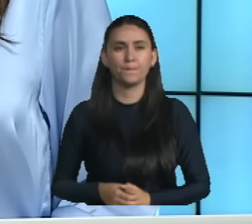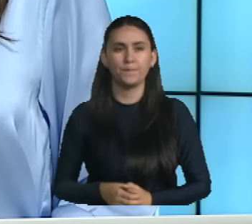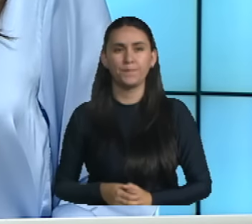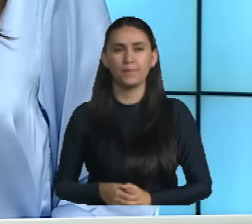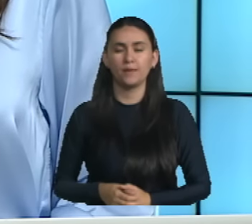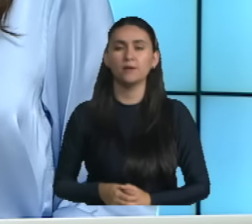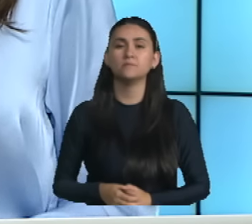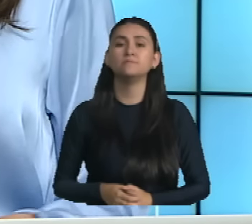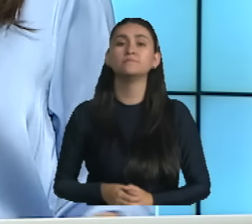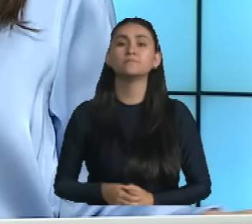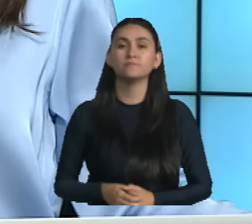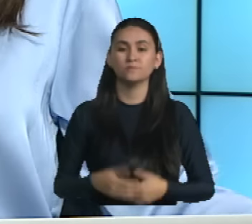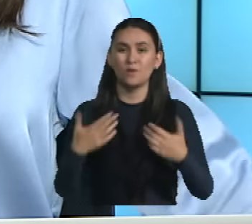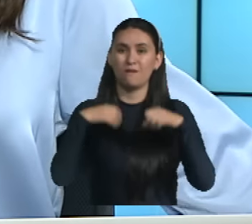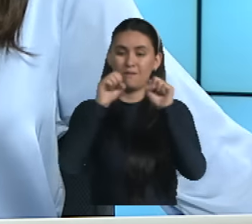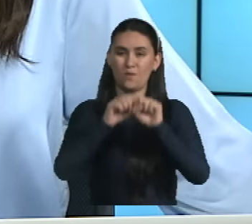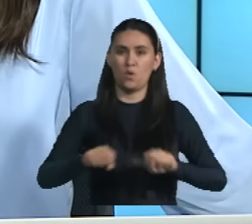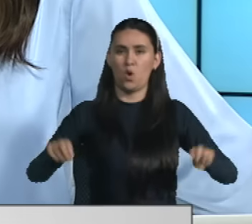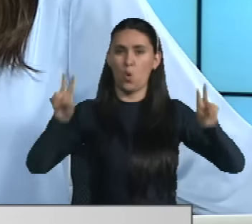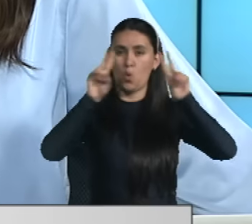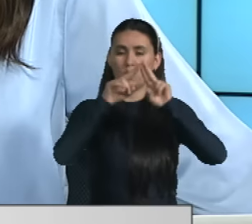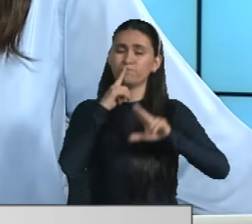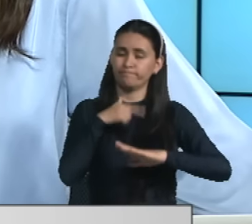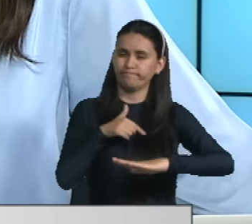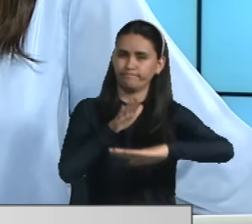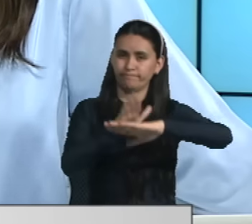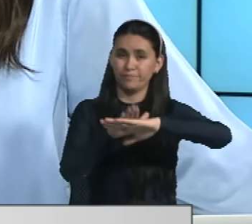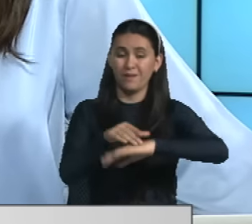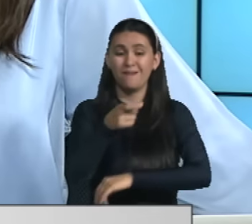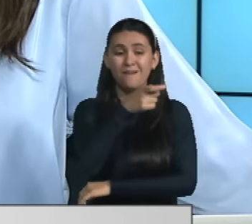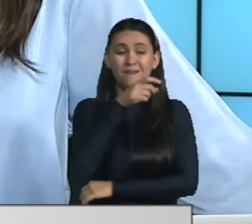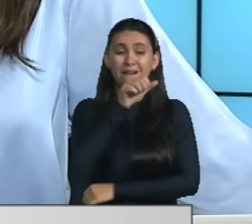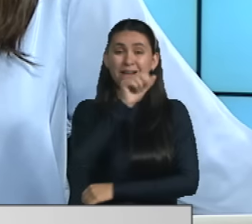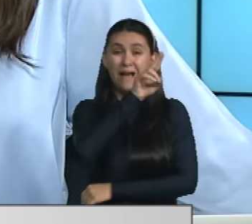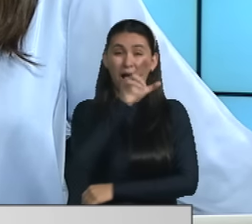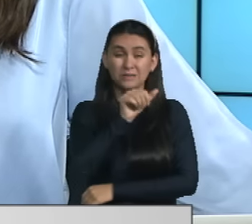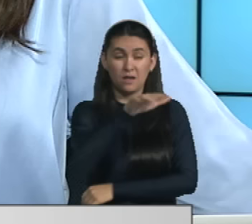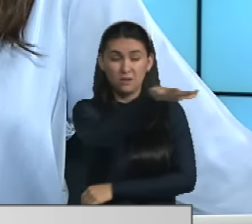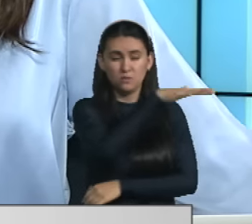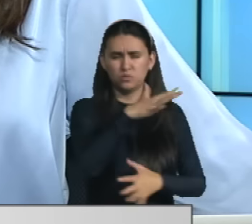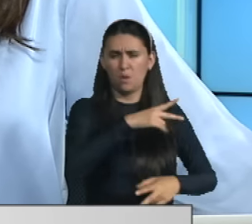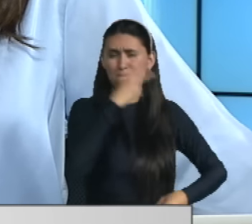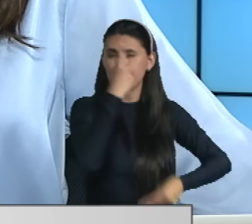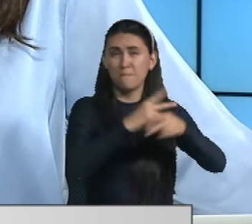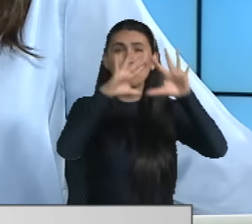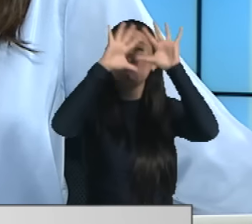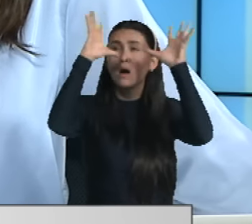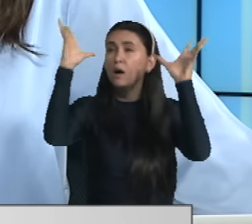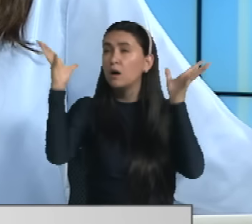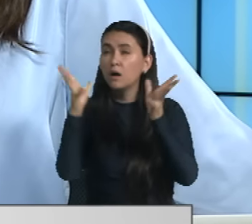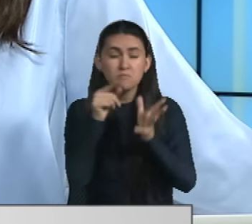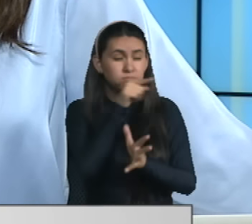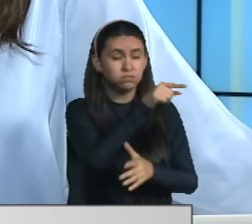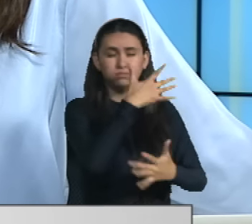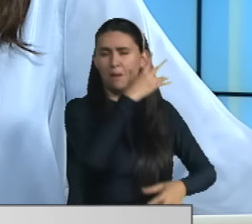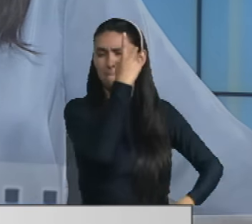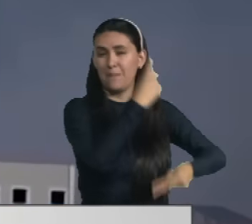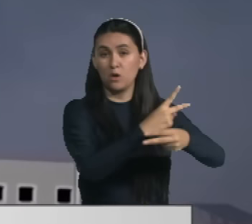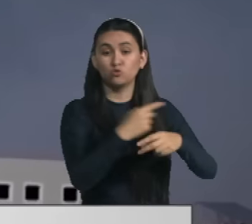La Organización de Naciones Unidas advierte que Gaza es el lugar más peligroso en el mundo para entregar ayuda